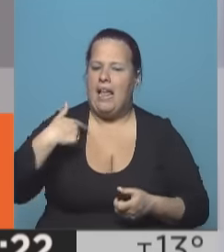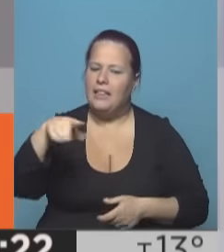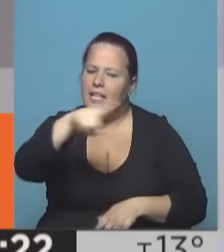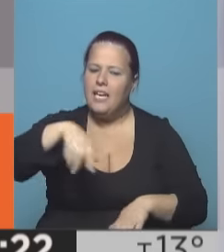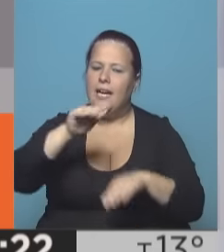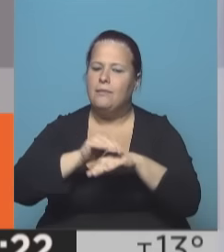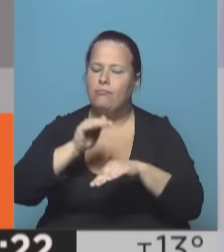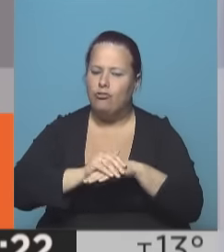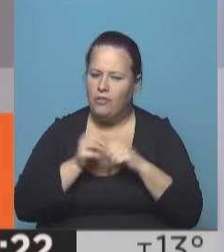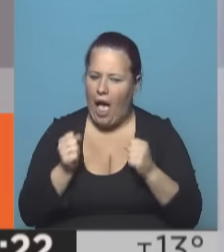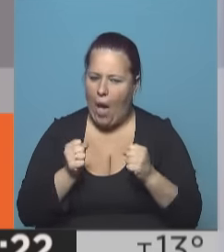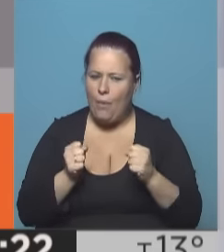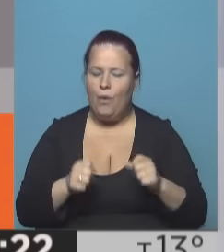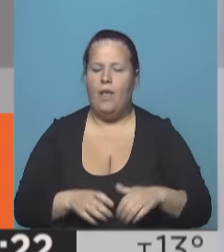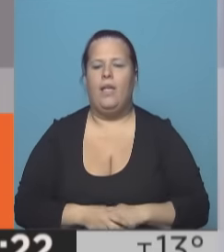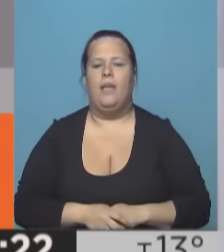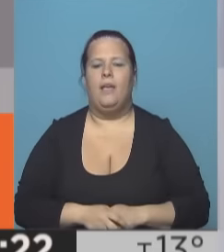hombro.